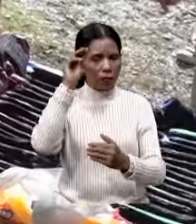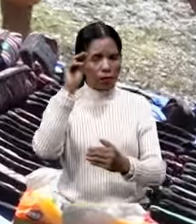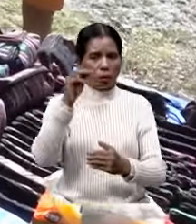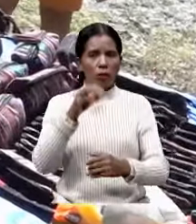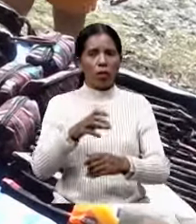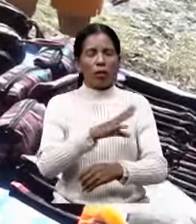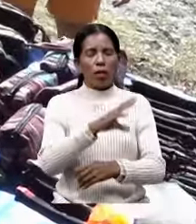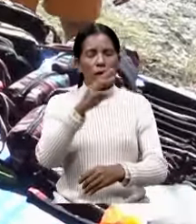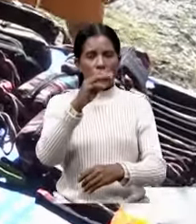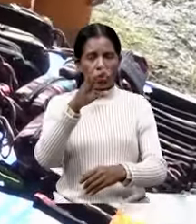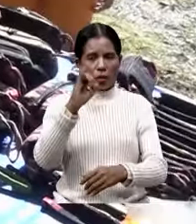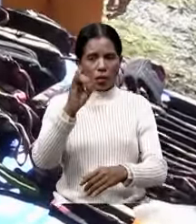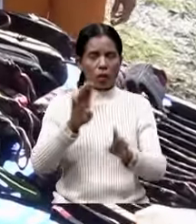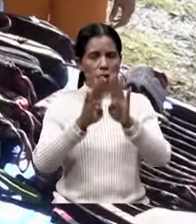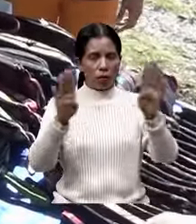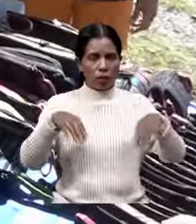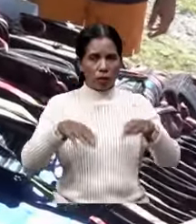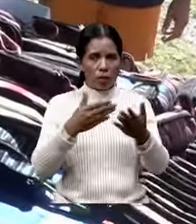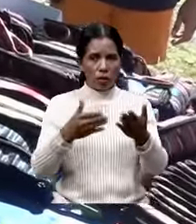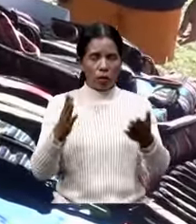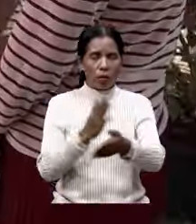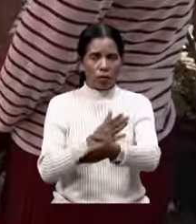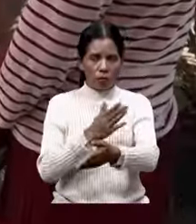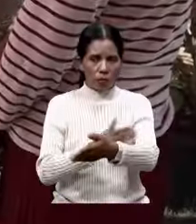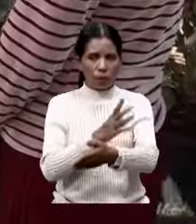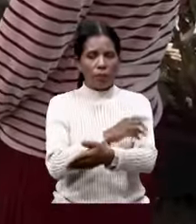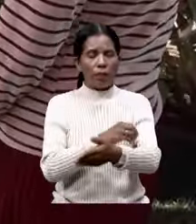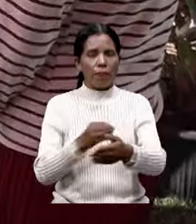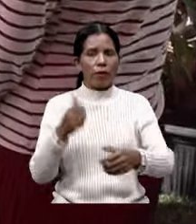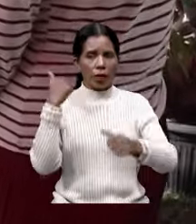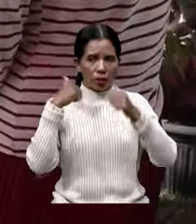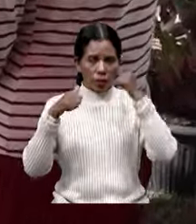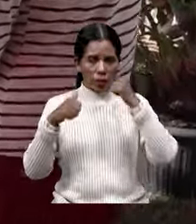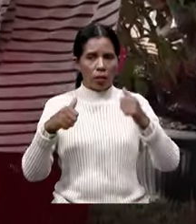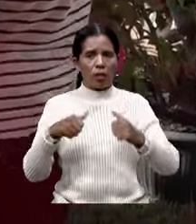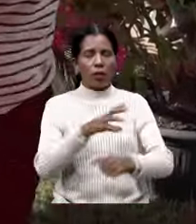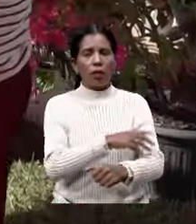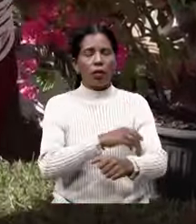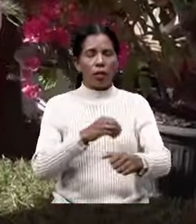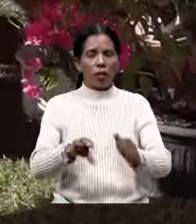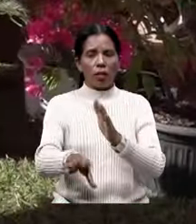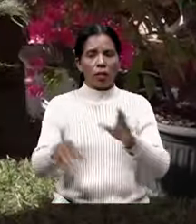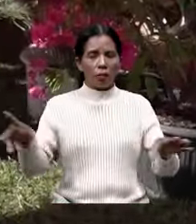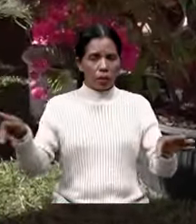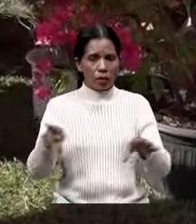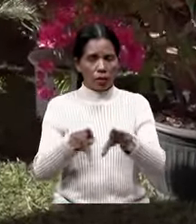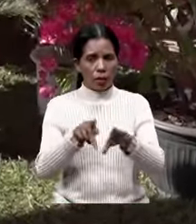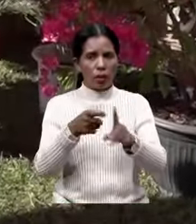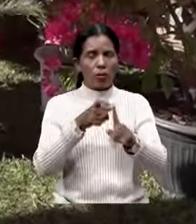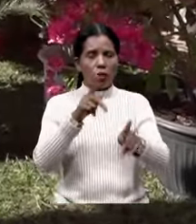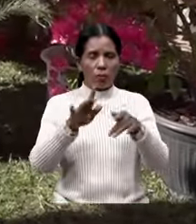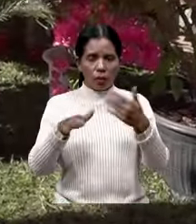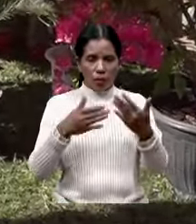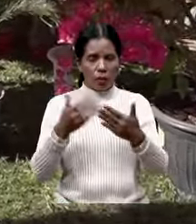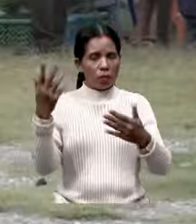Industria loka feira nacional y a territorio nacional hori promove produto local actividad de feira nacional nemos hetan participación máximo si comunidade